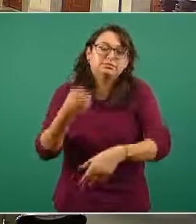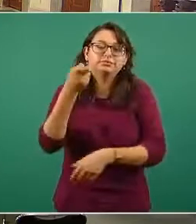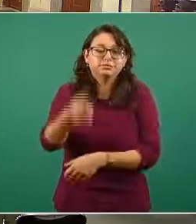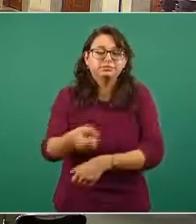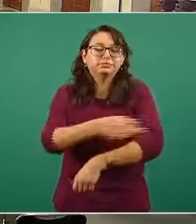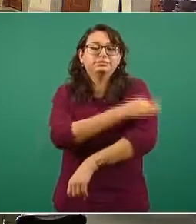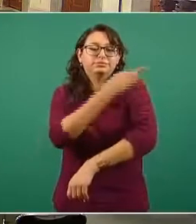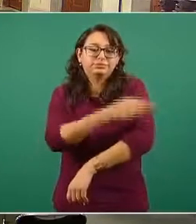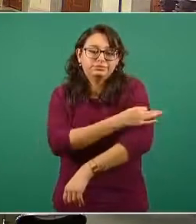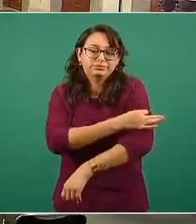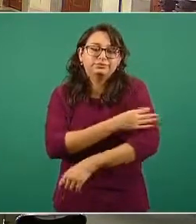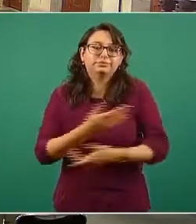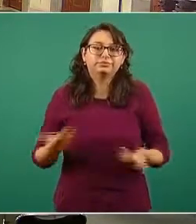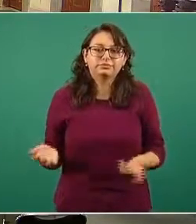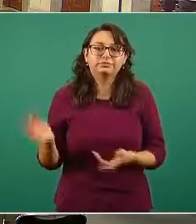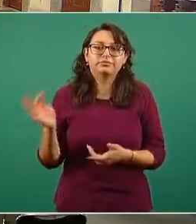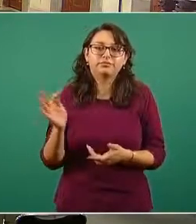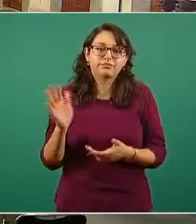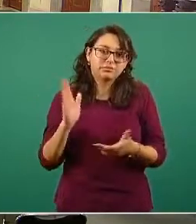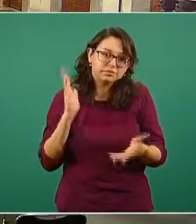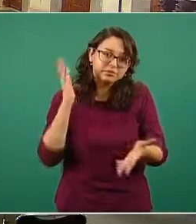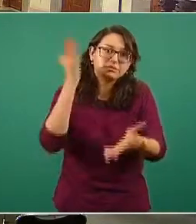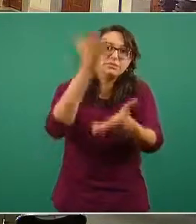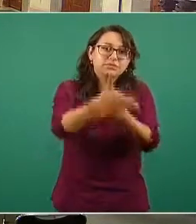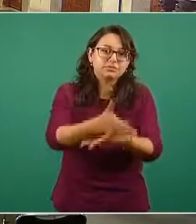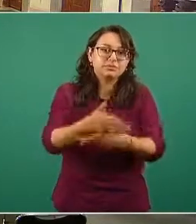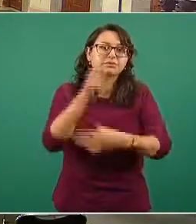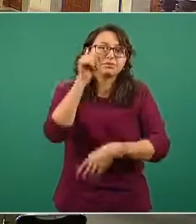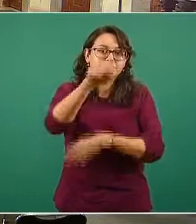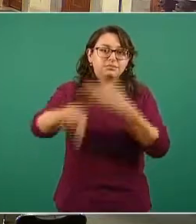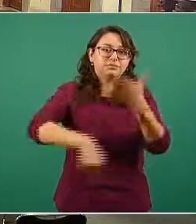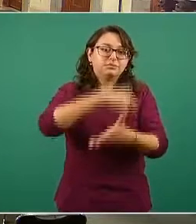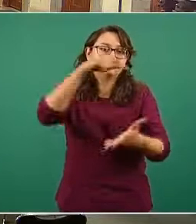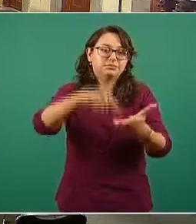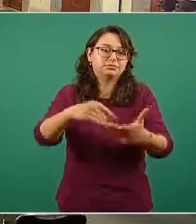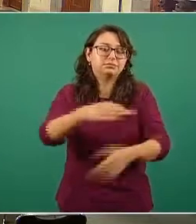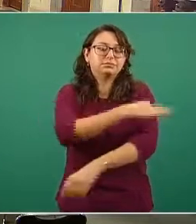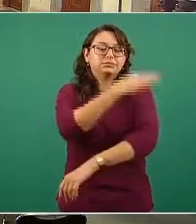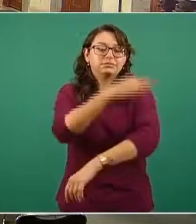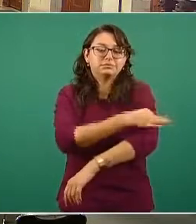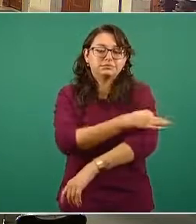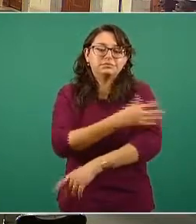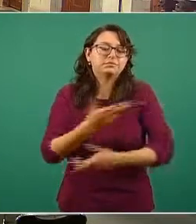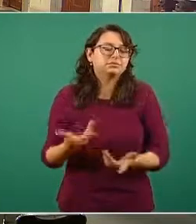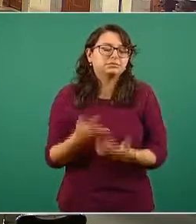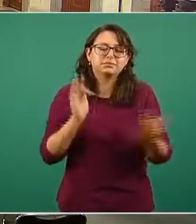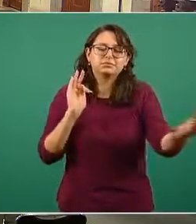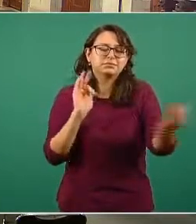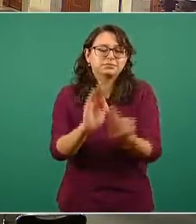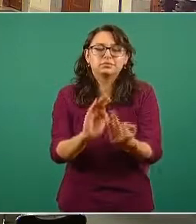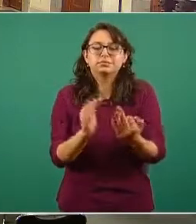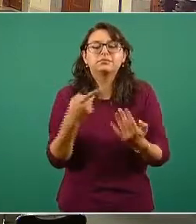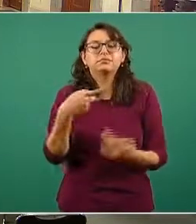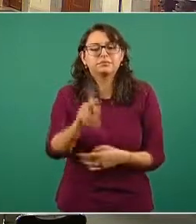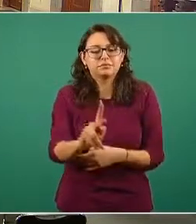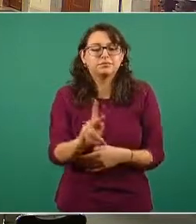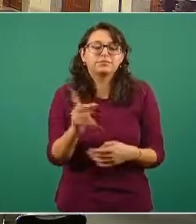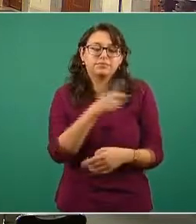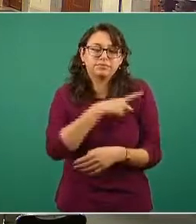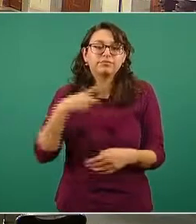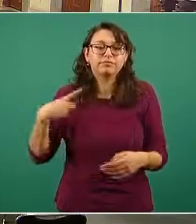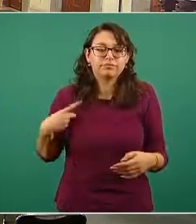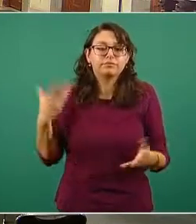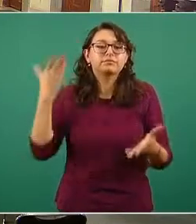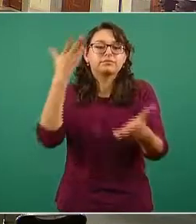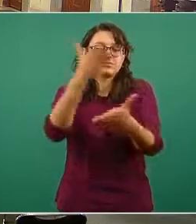salud tienen que desplazarse a las unidades de vacunación. Generalmente son desplazamientos de muy corta distancia, pero esto